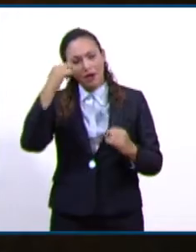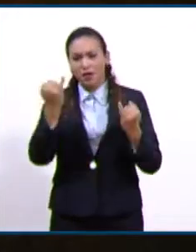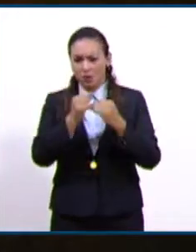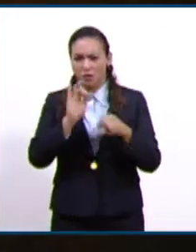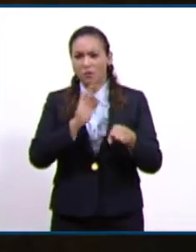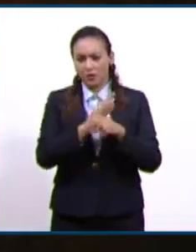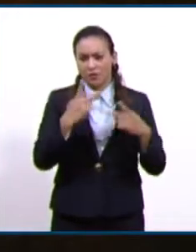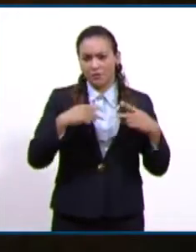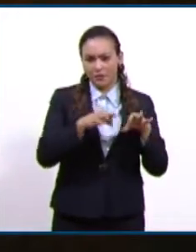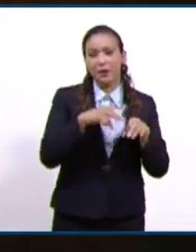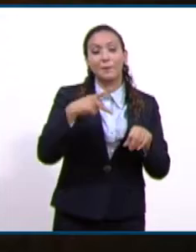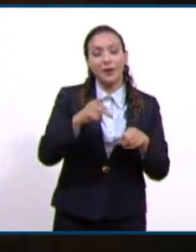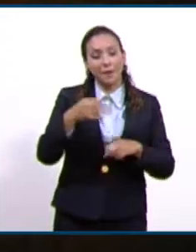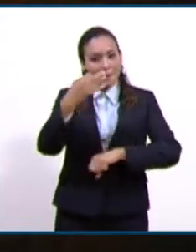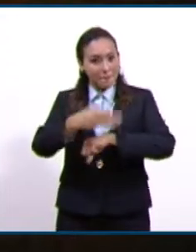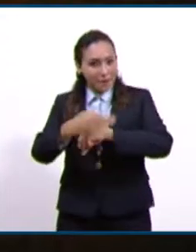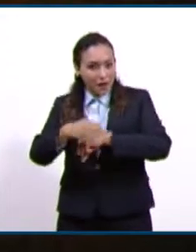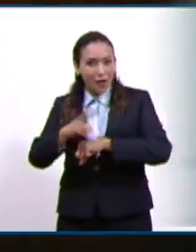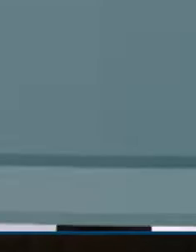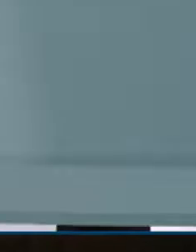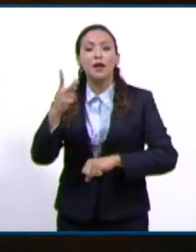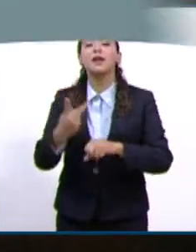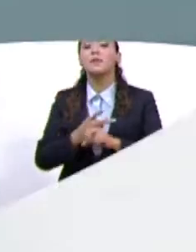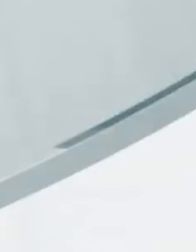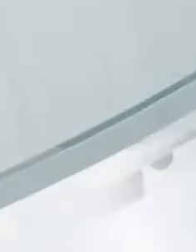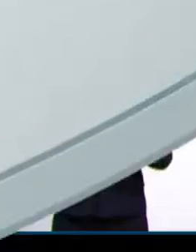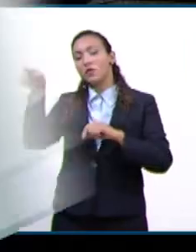emite la resolución.